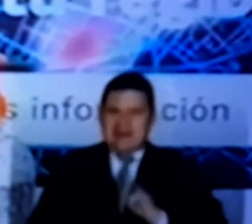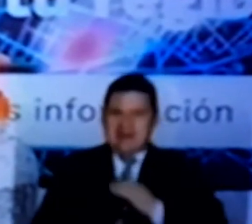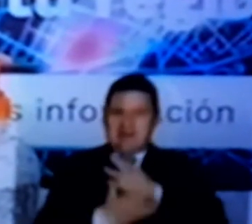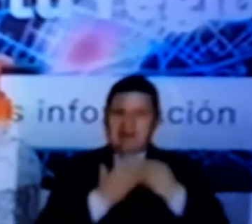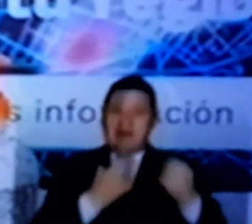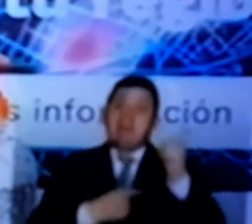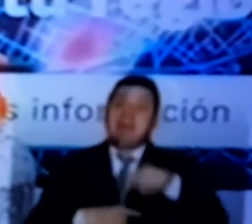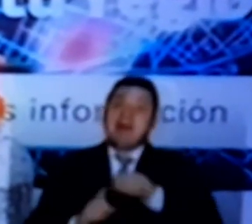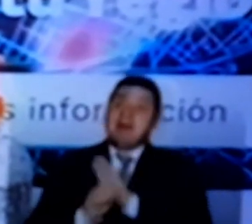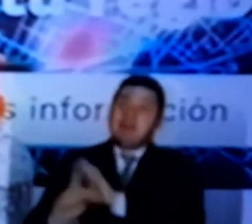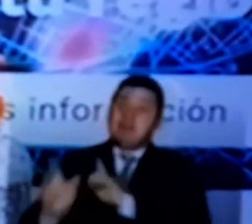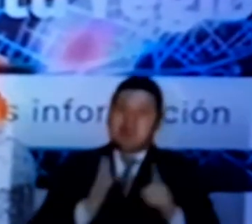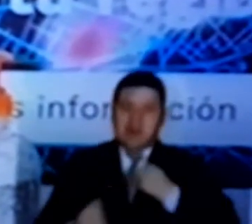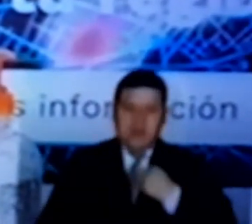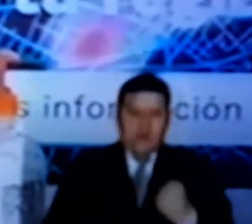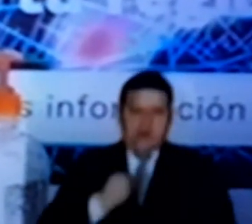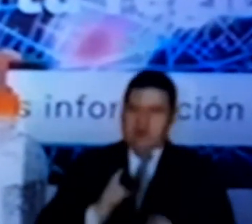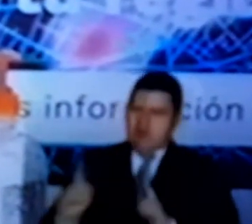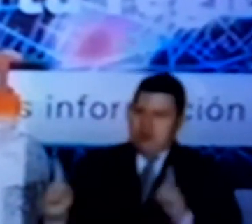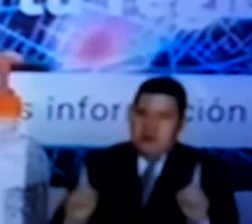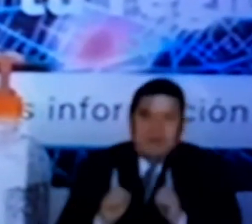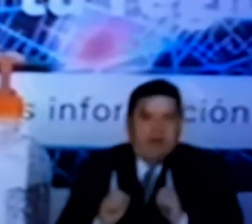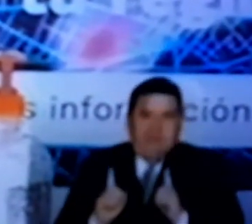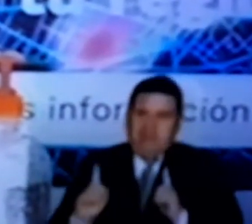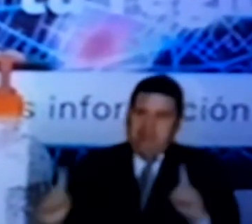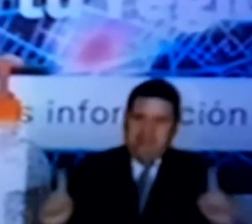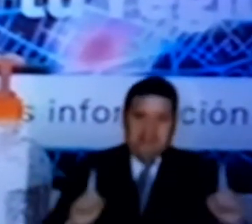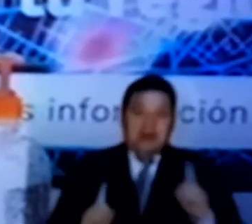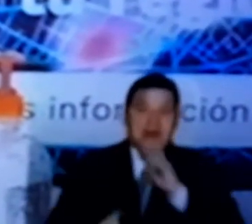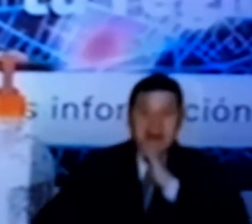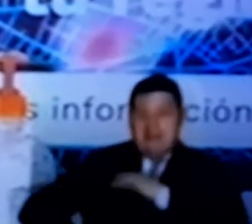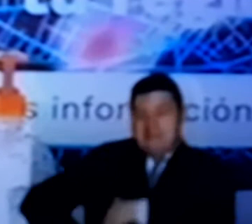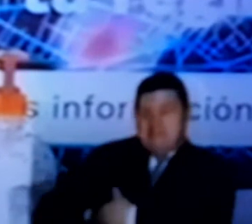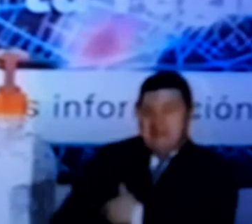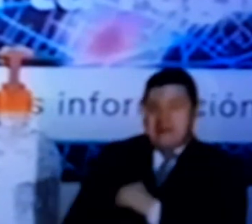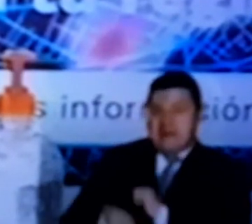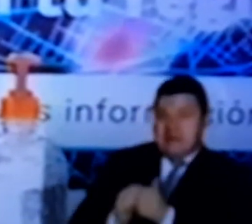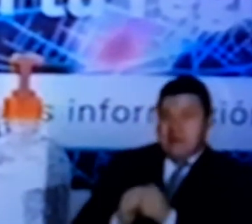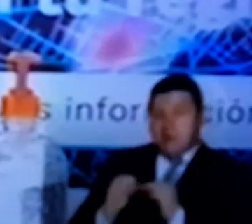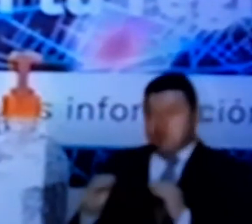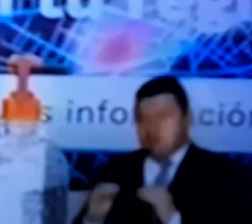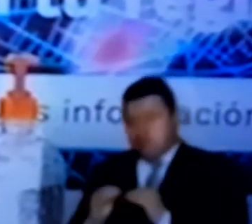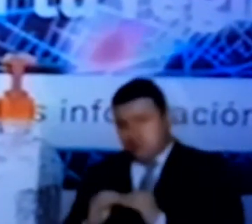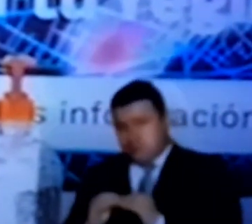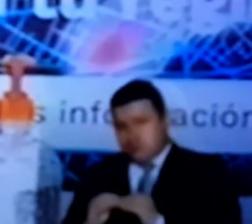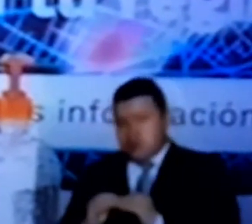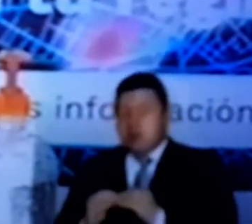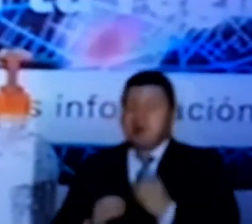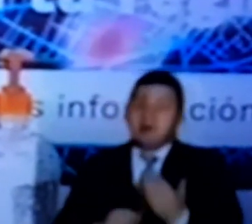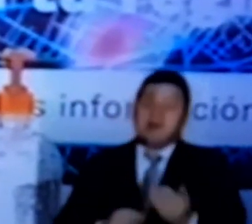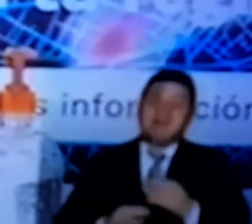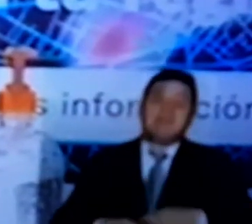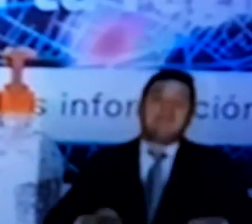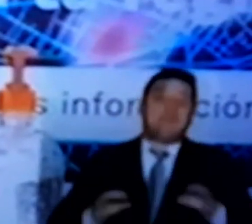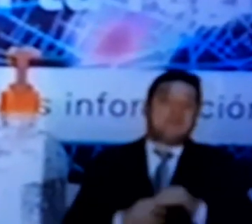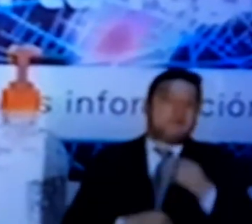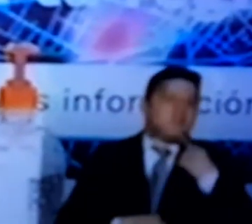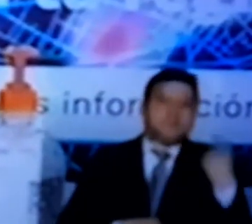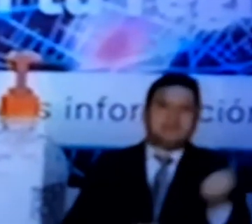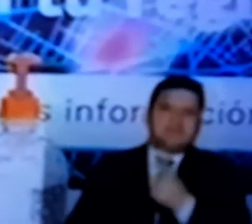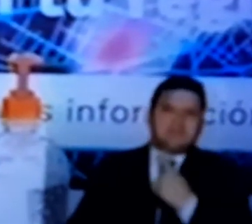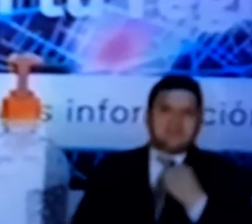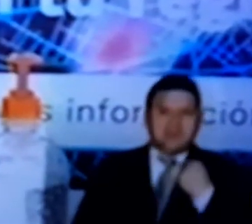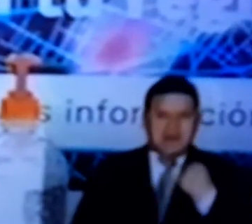con distanciamiento físico. Se han ido tomando medidas con el Ministerio del Deporte. En el caso particular de lo que usted llama